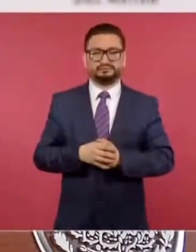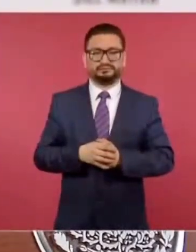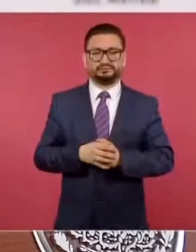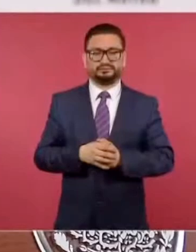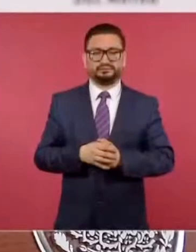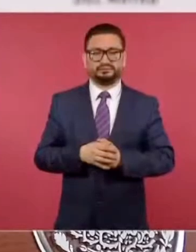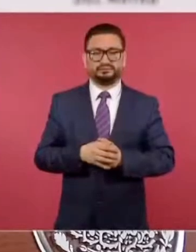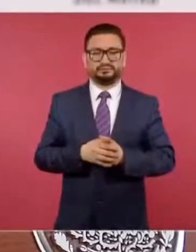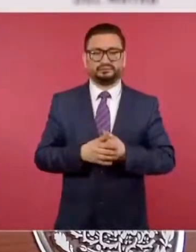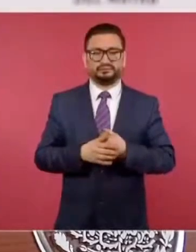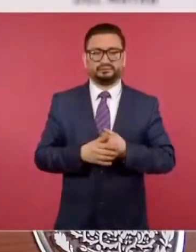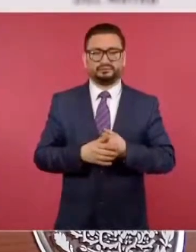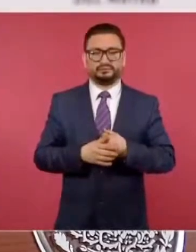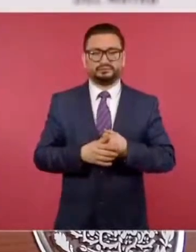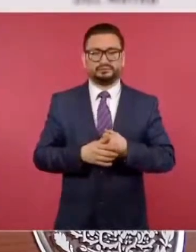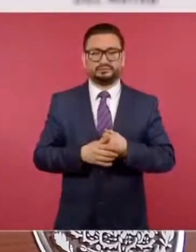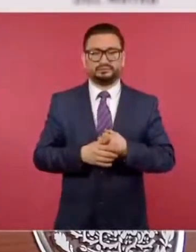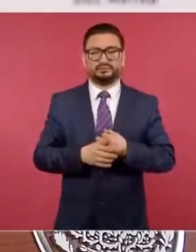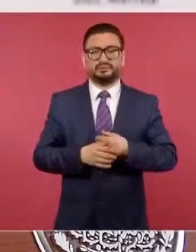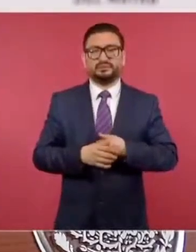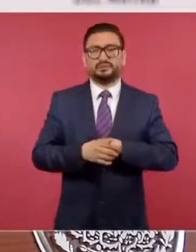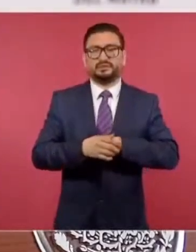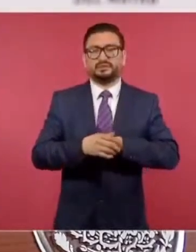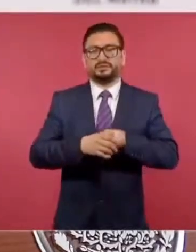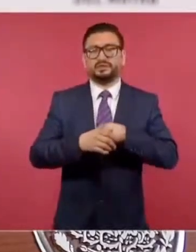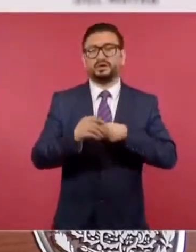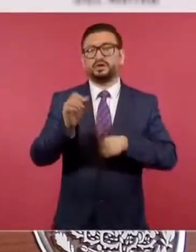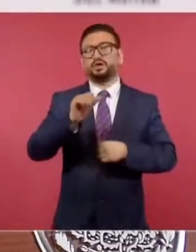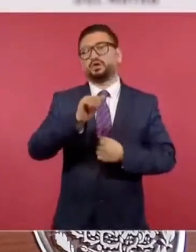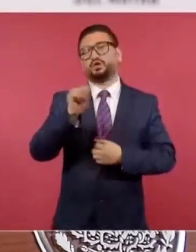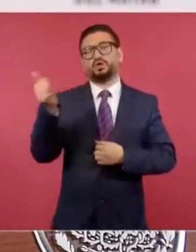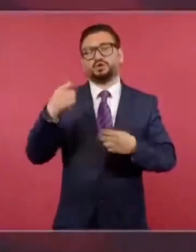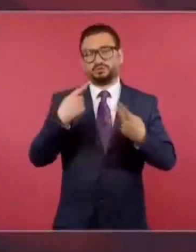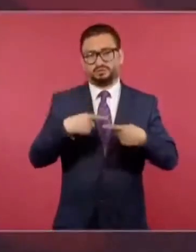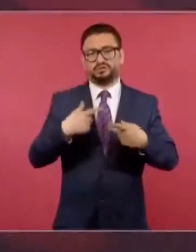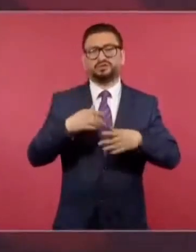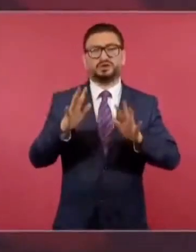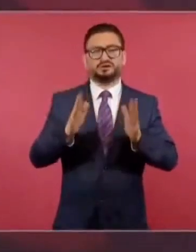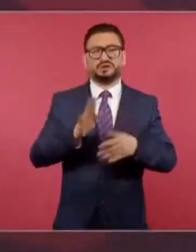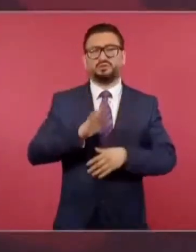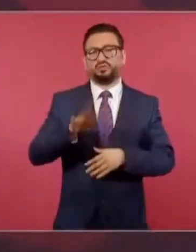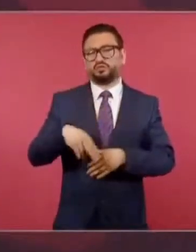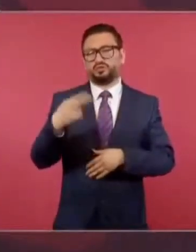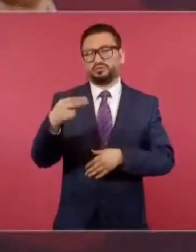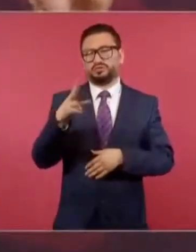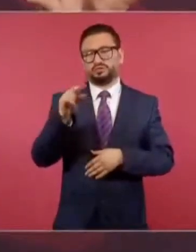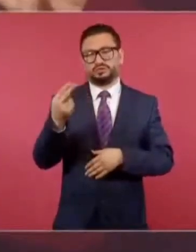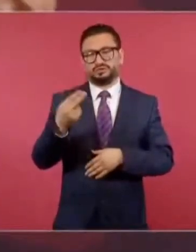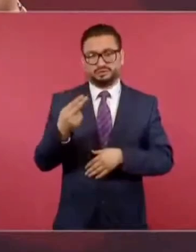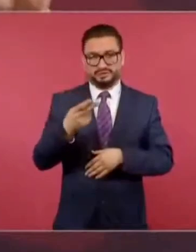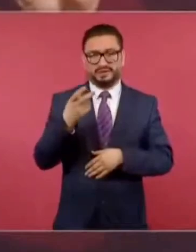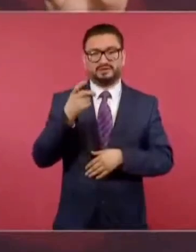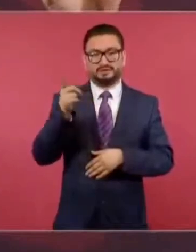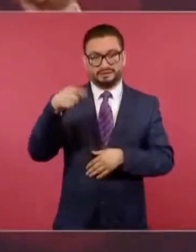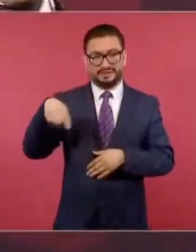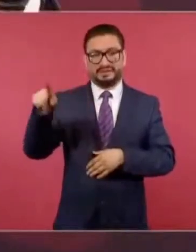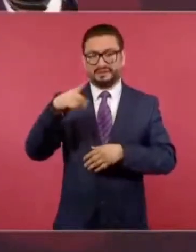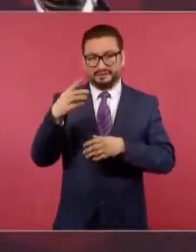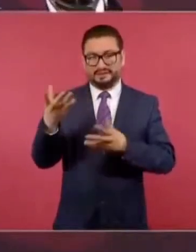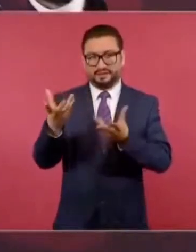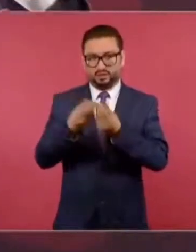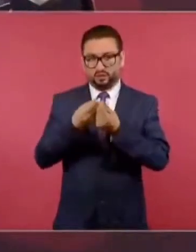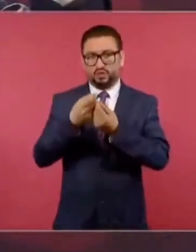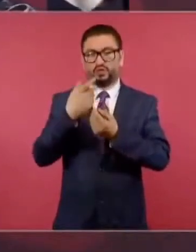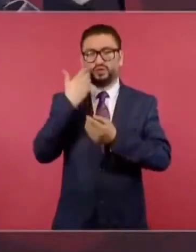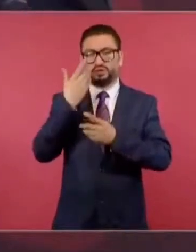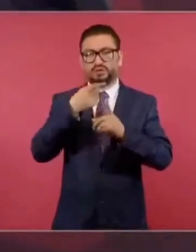y con otra persona que, como es finado, no lo voy a mencionar, con ese propósito, ¿no?, de